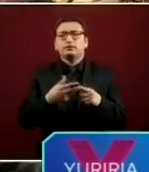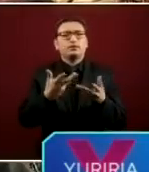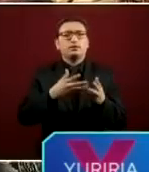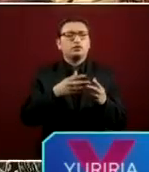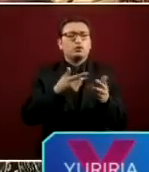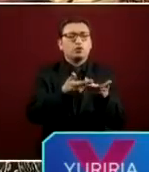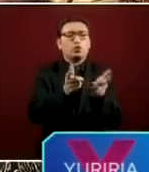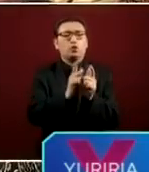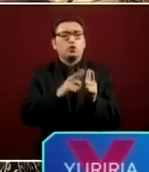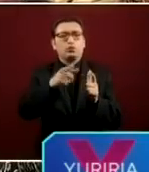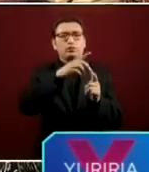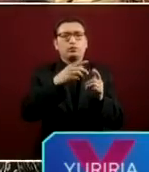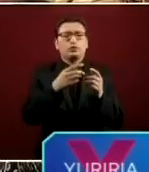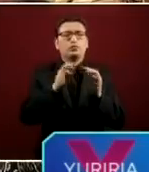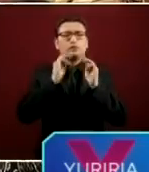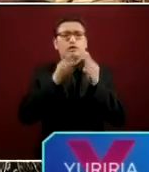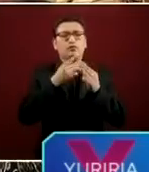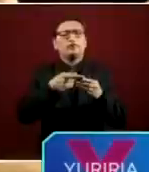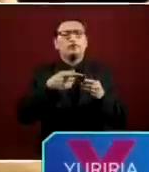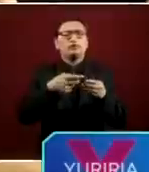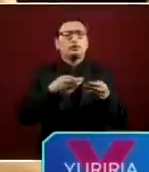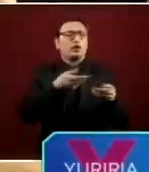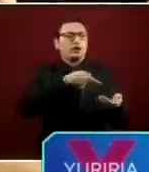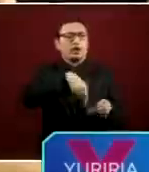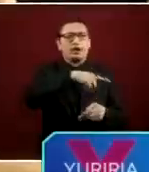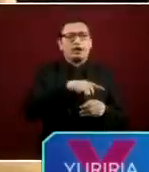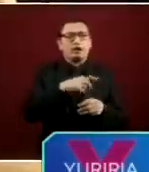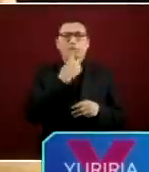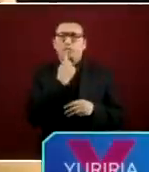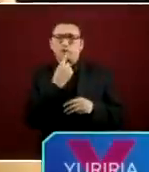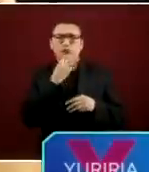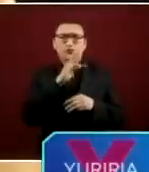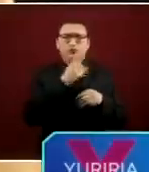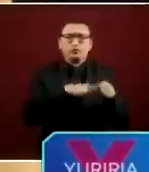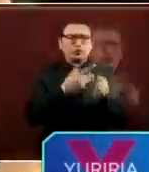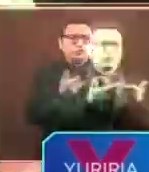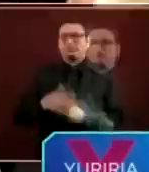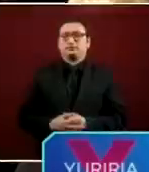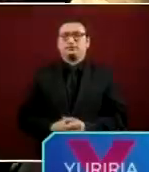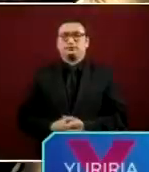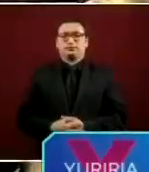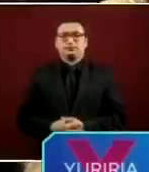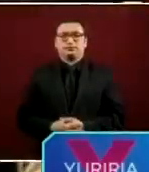cártel de Sinaloa negocia con las fuerzas federales? O sea, ¿quién? Ninguna.